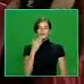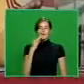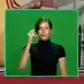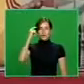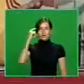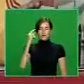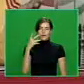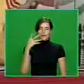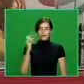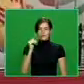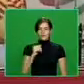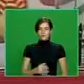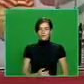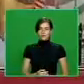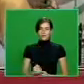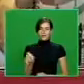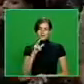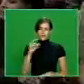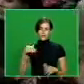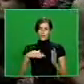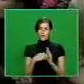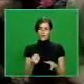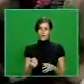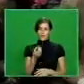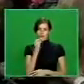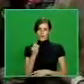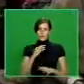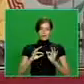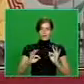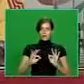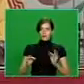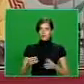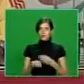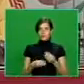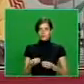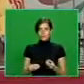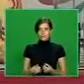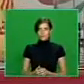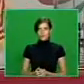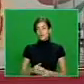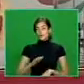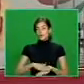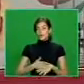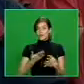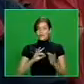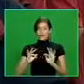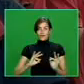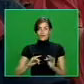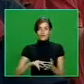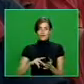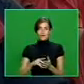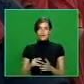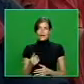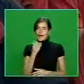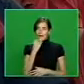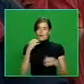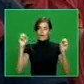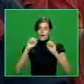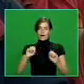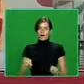que tengamos 300000 muchachos haciendo teatro Ah porque el teatro es un arte